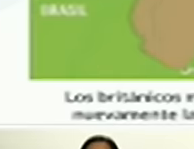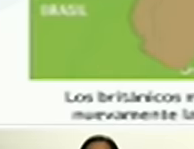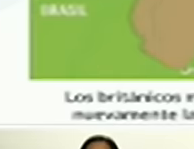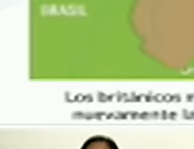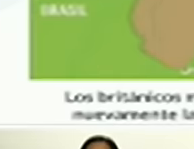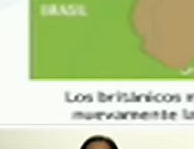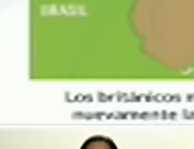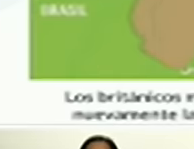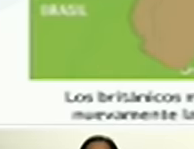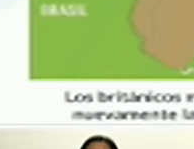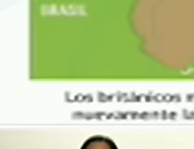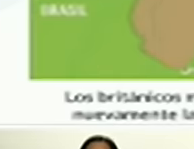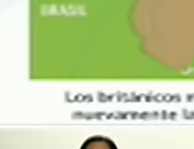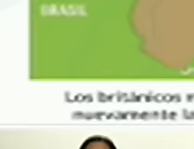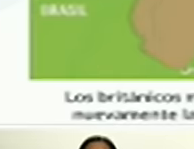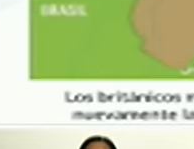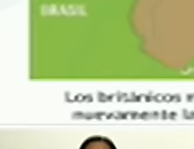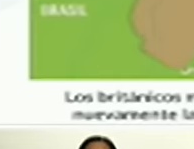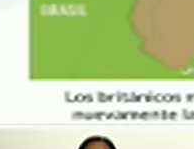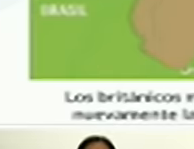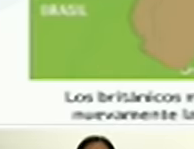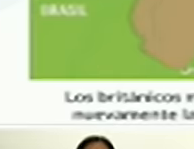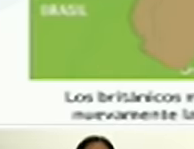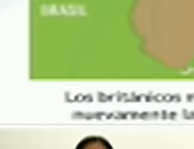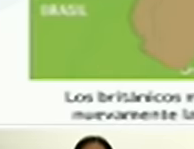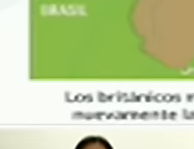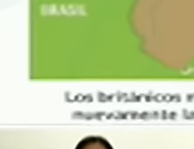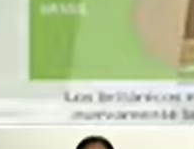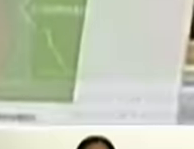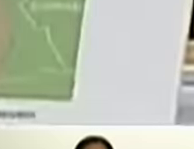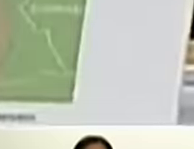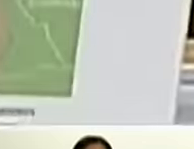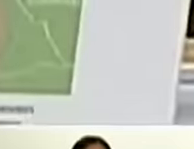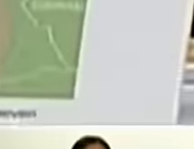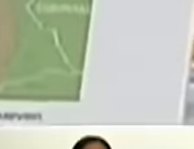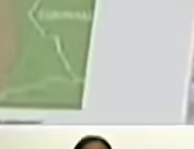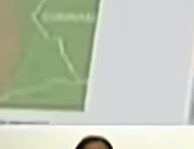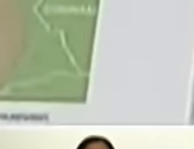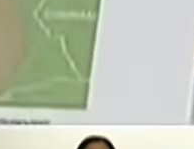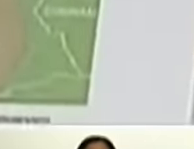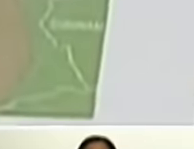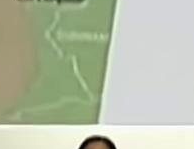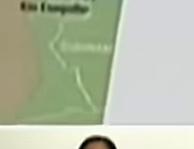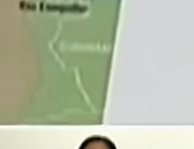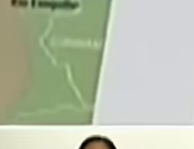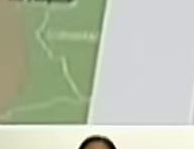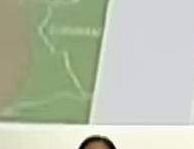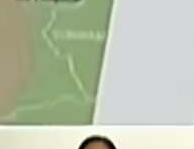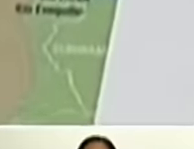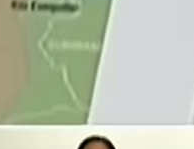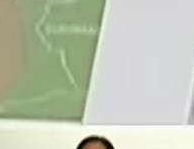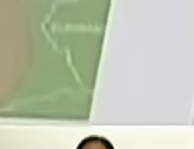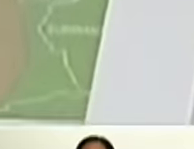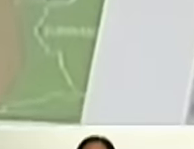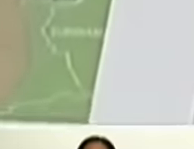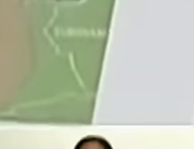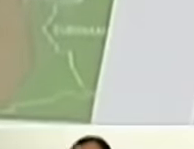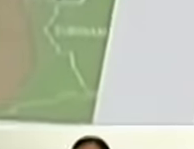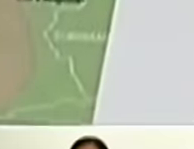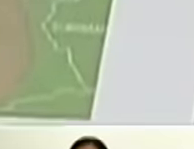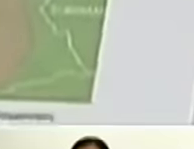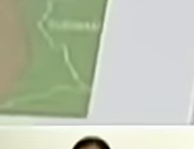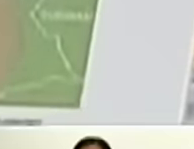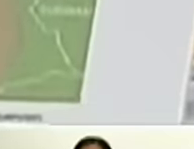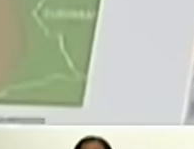1840-1899. Porque Chumbor echó el paisa, pone esto, pero después en 1840 y en adelante publican la llamada línea Chumbor, un